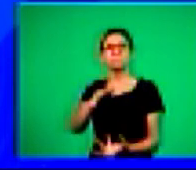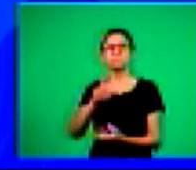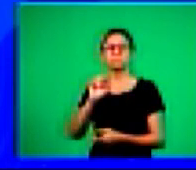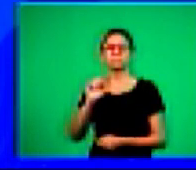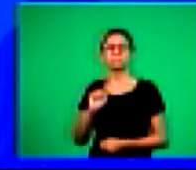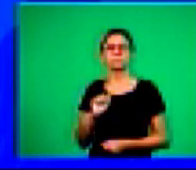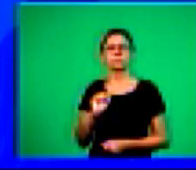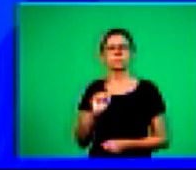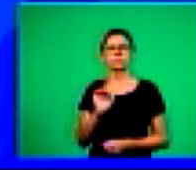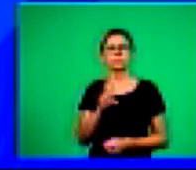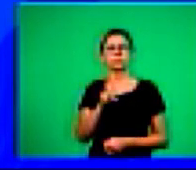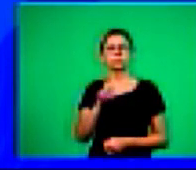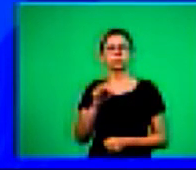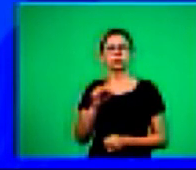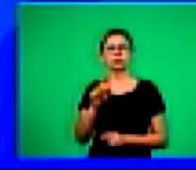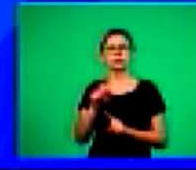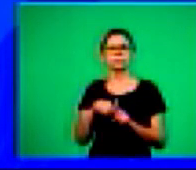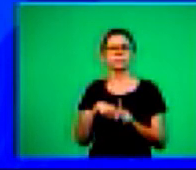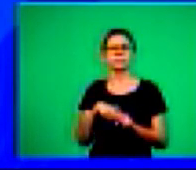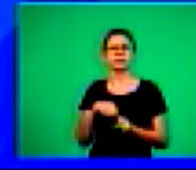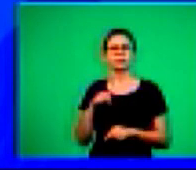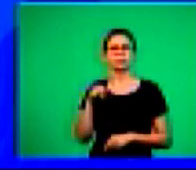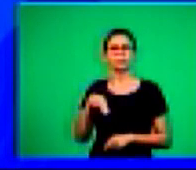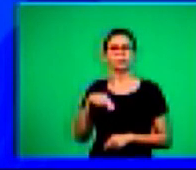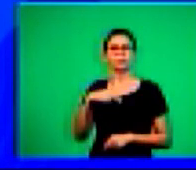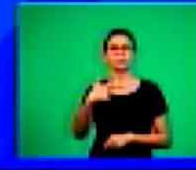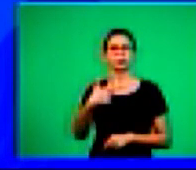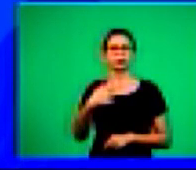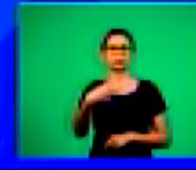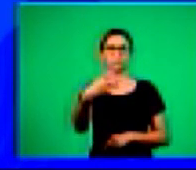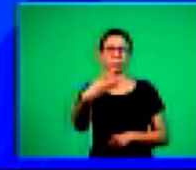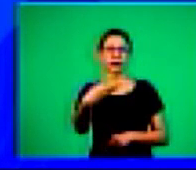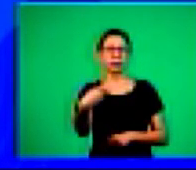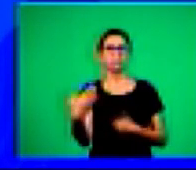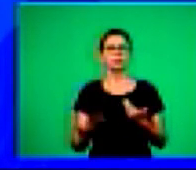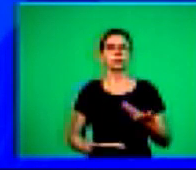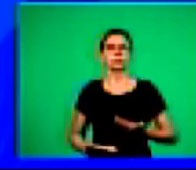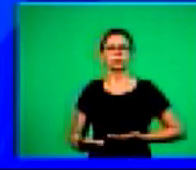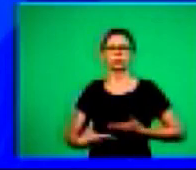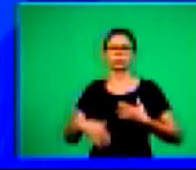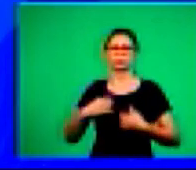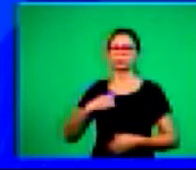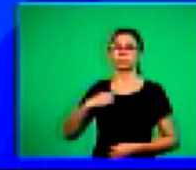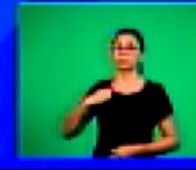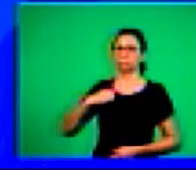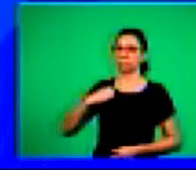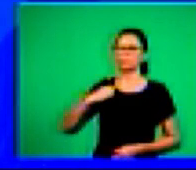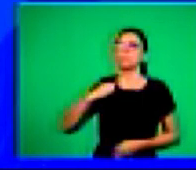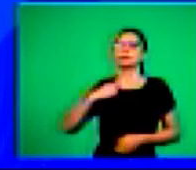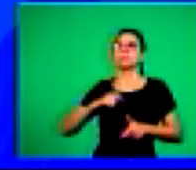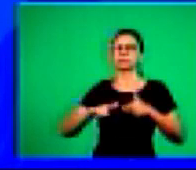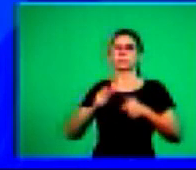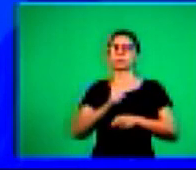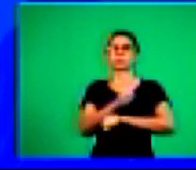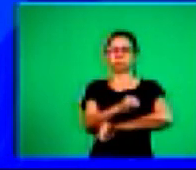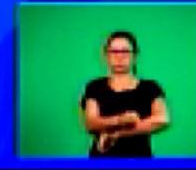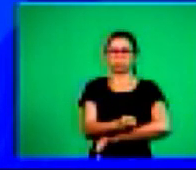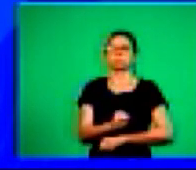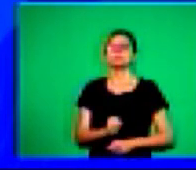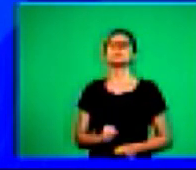el próximo 24 de noviembre hay un grupo de voluntarios que están ya en el mana y